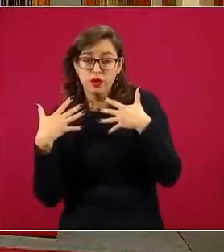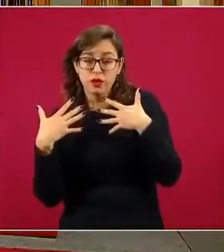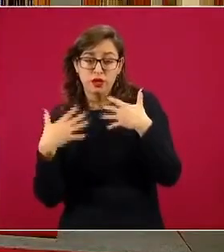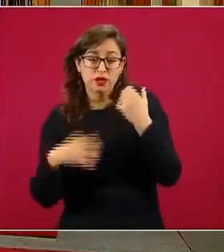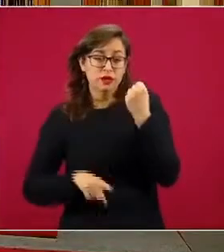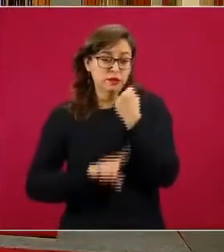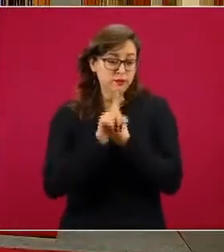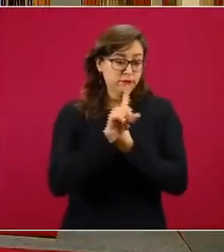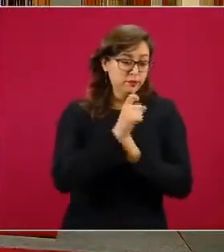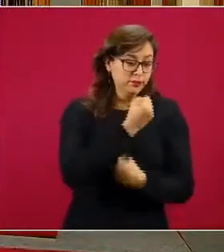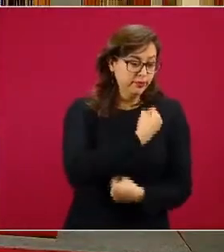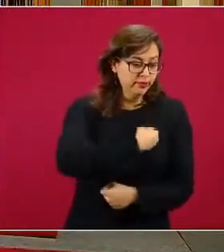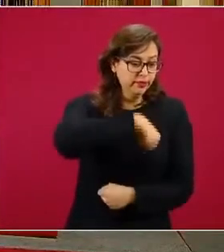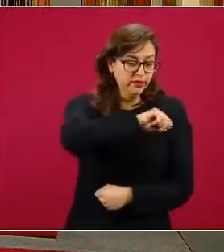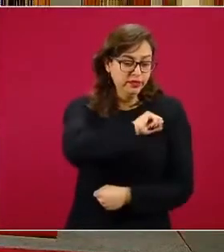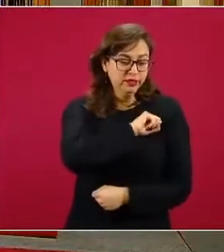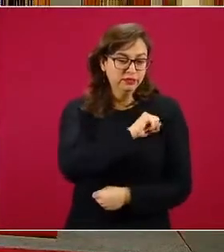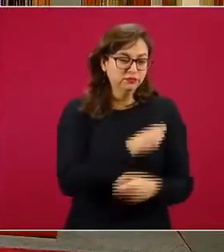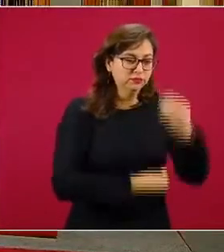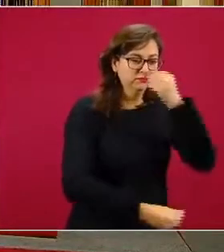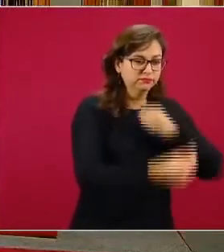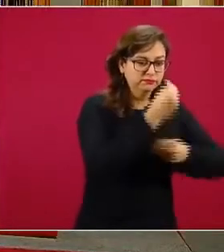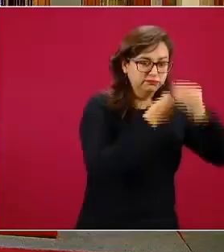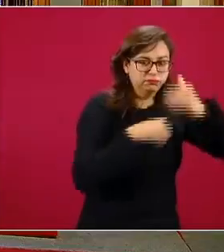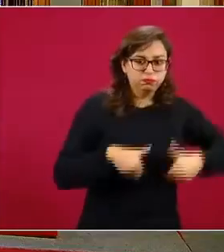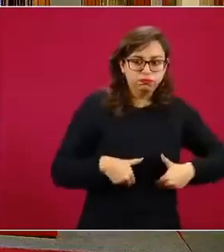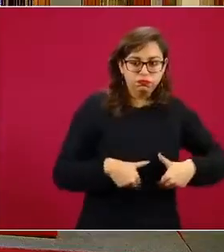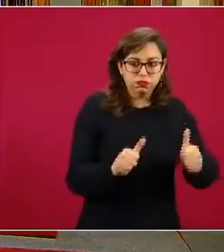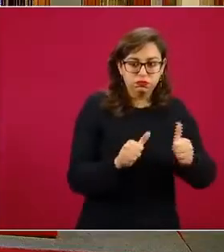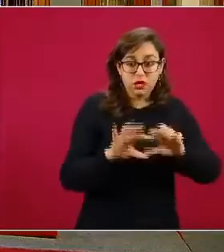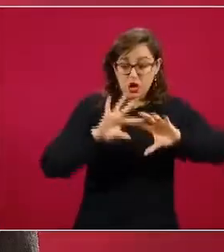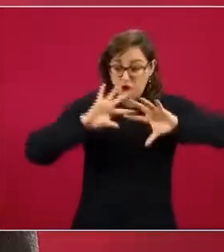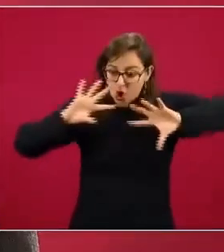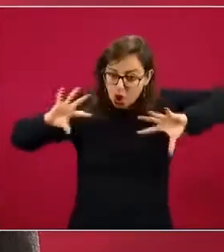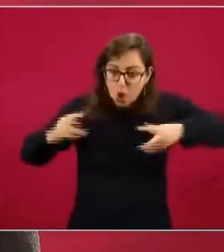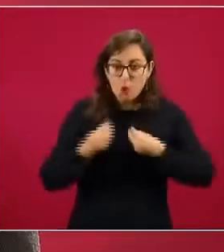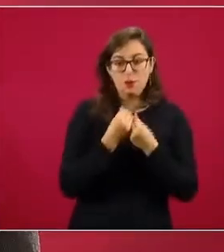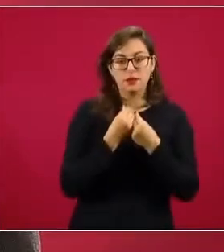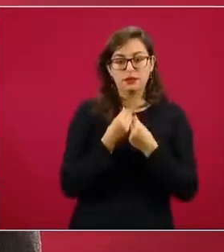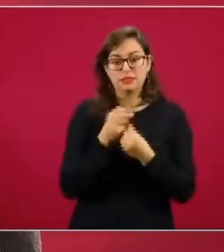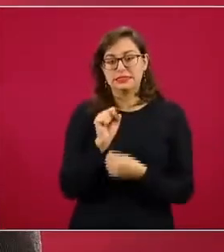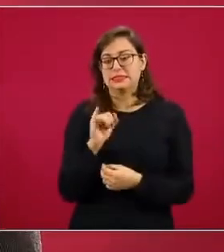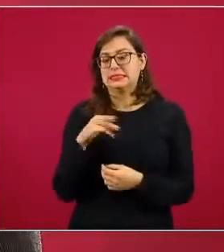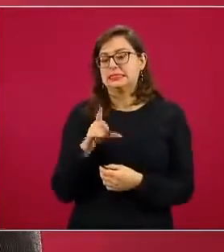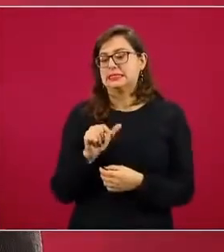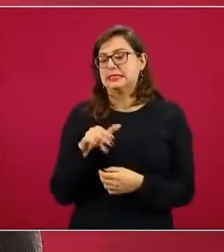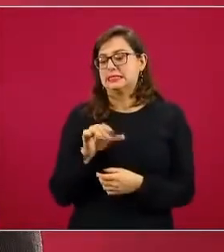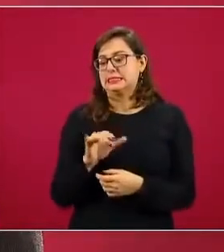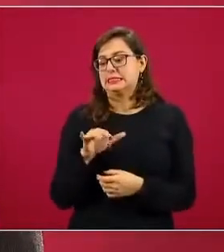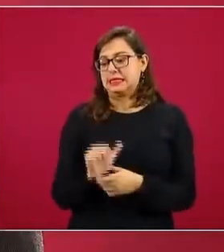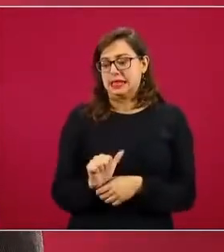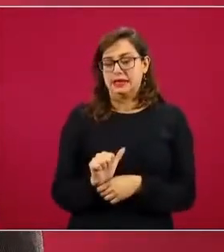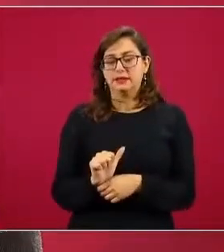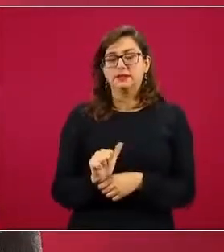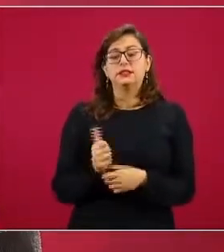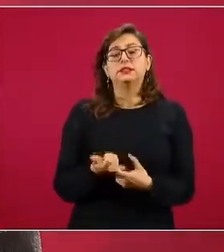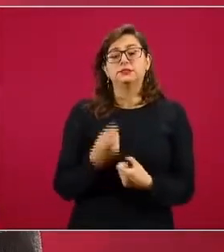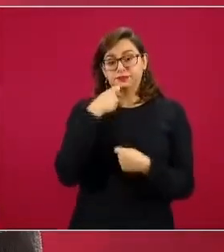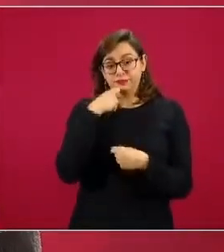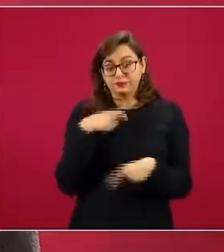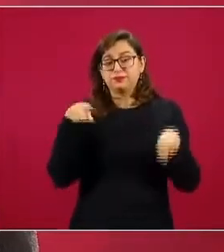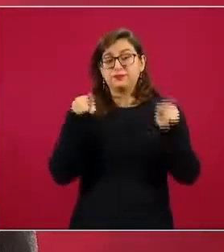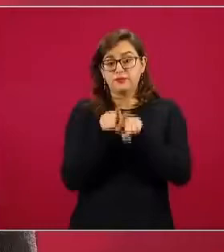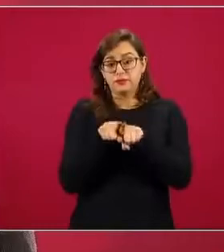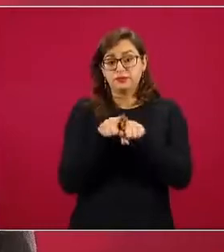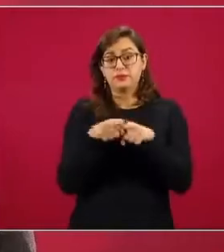los problemas de salud y los problemas de alimentación. Y justamente comentábamos que el doctor Juan Rivera, junto con la